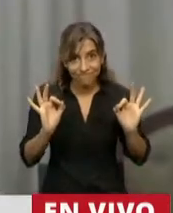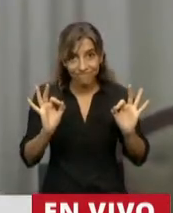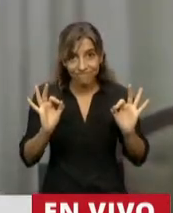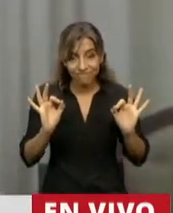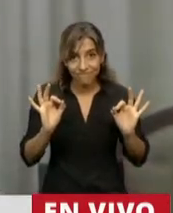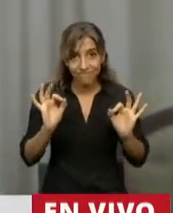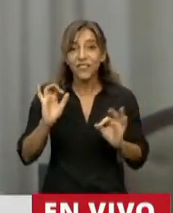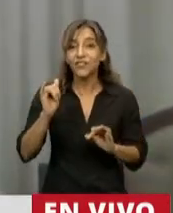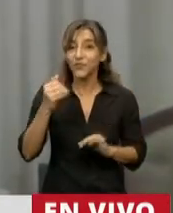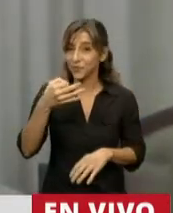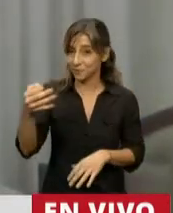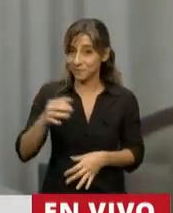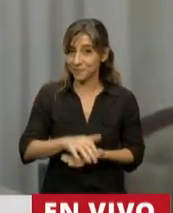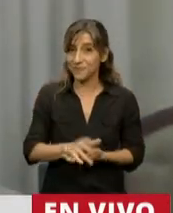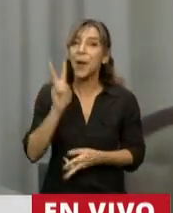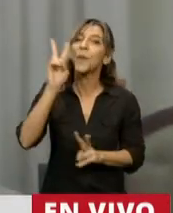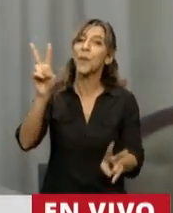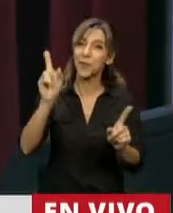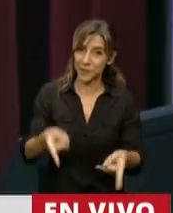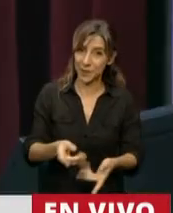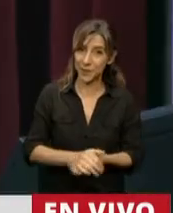escuchamos ahora muy bien, diputada. La vemos también. Bueno,